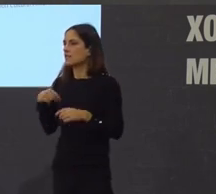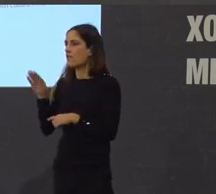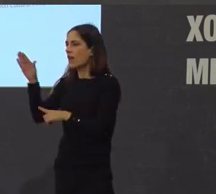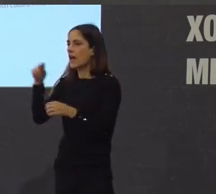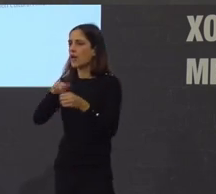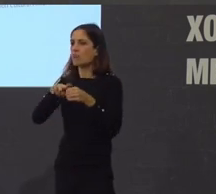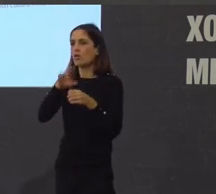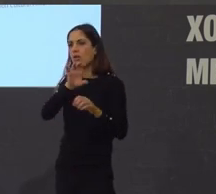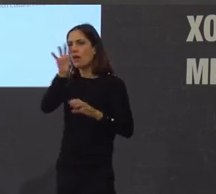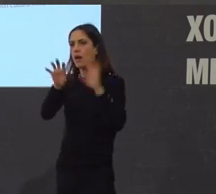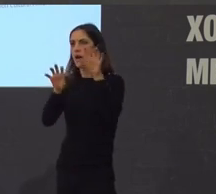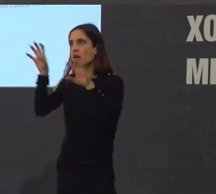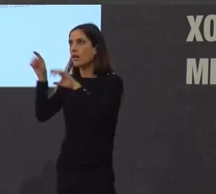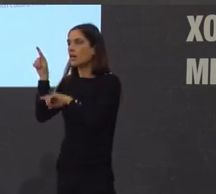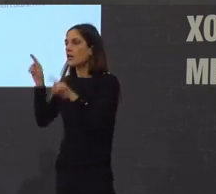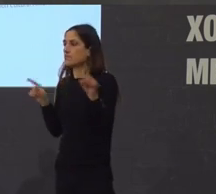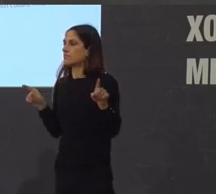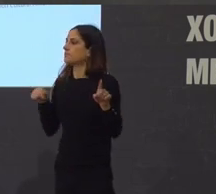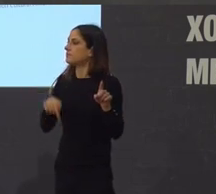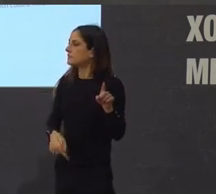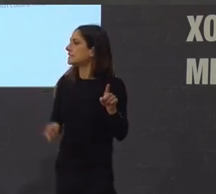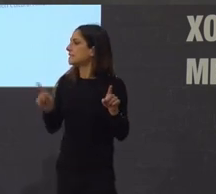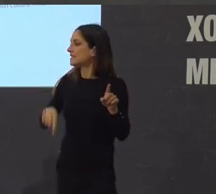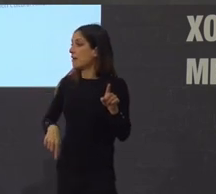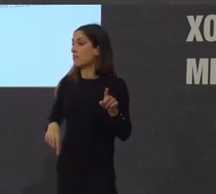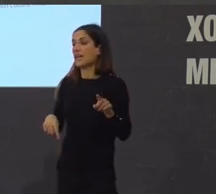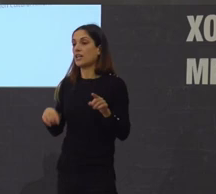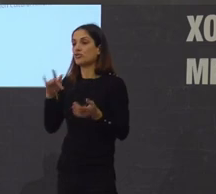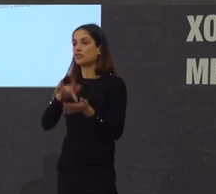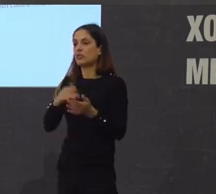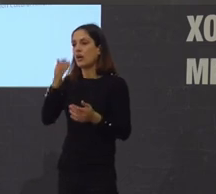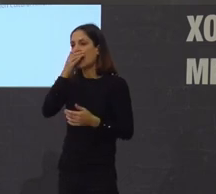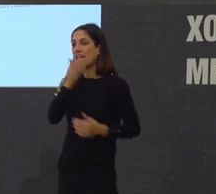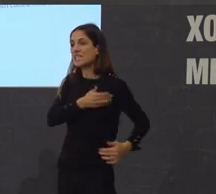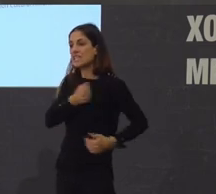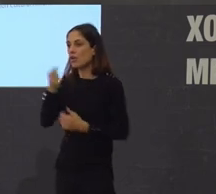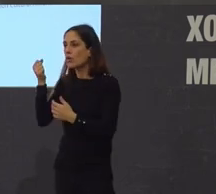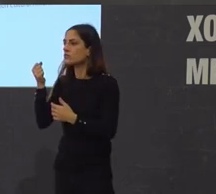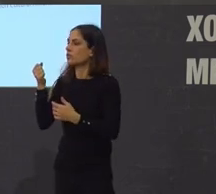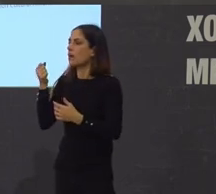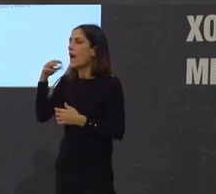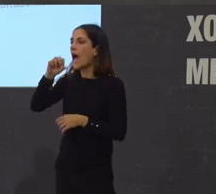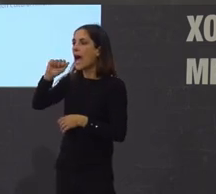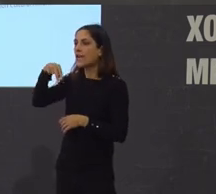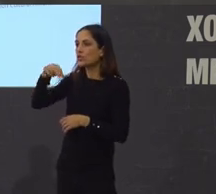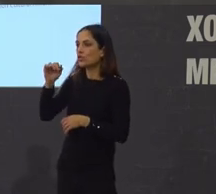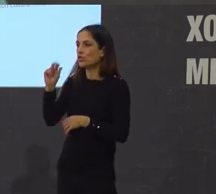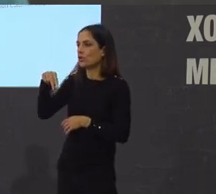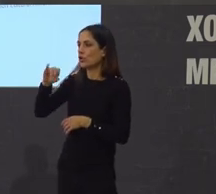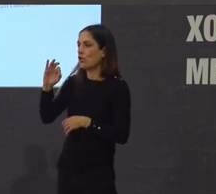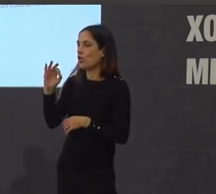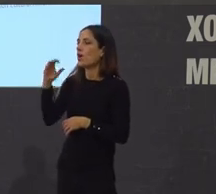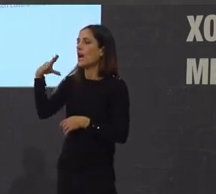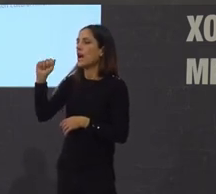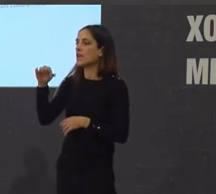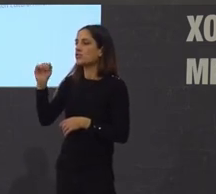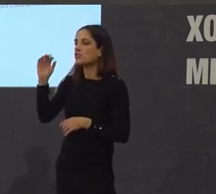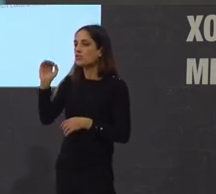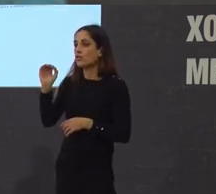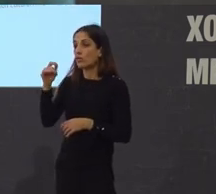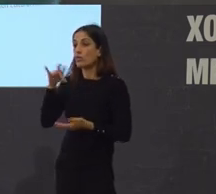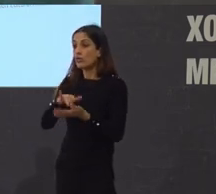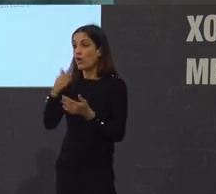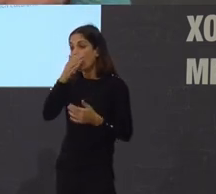retro calidades de la provincia que secuestraron a antonio castro de a estrada secuestraron llevaron a